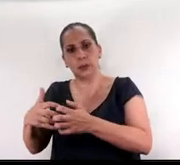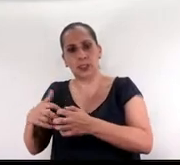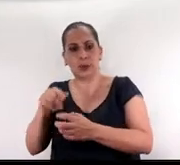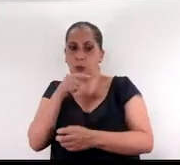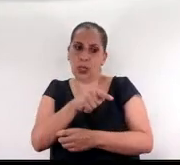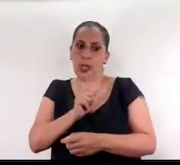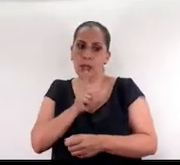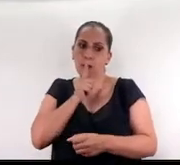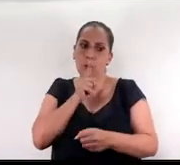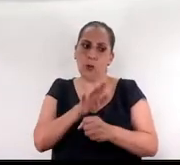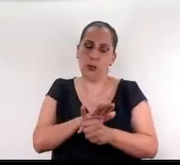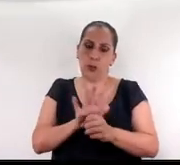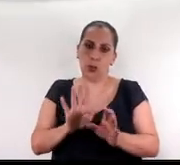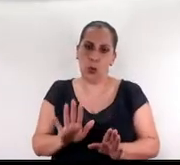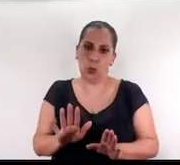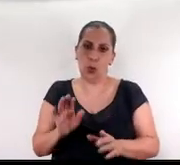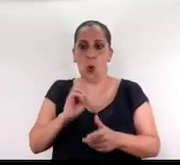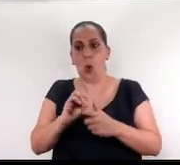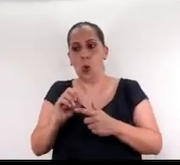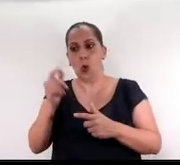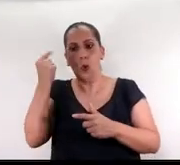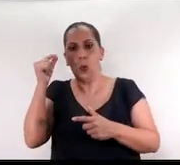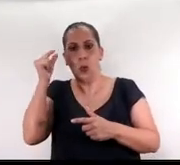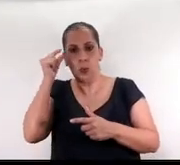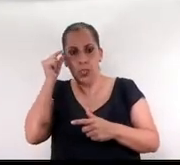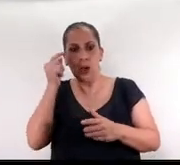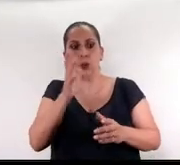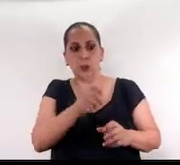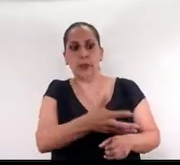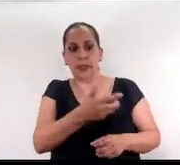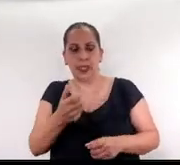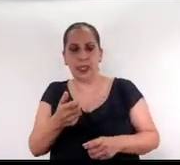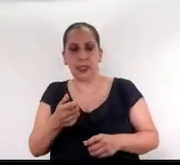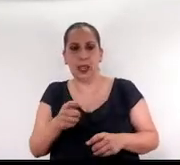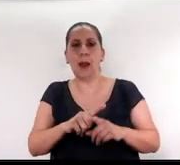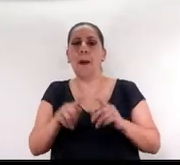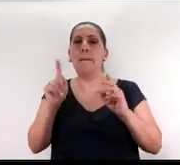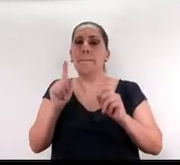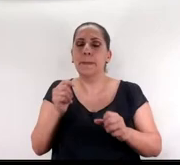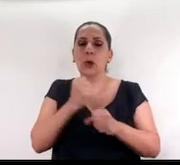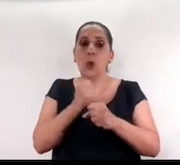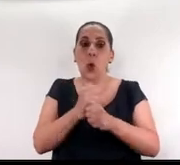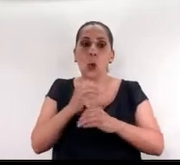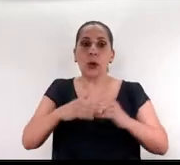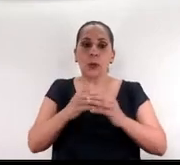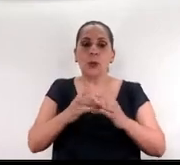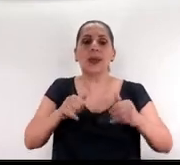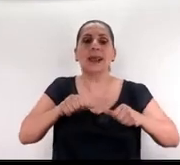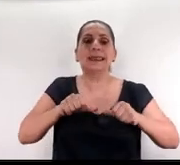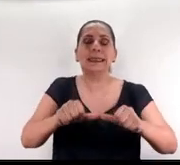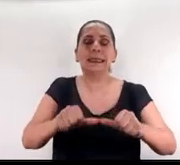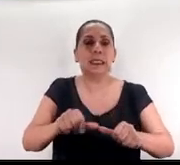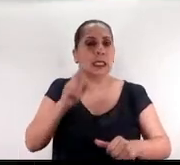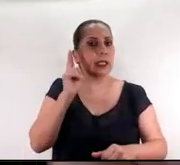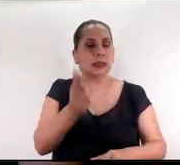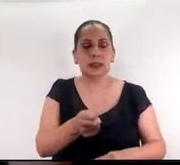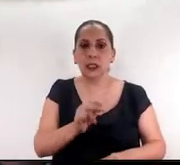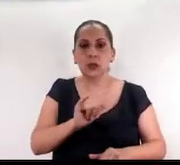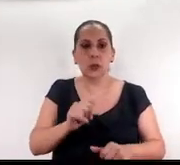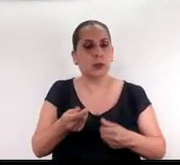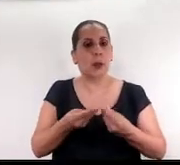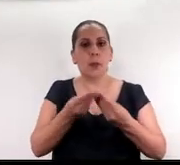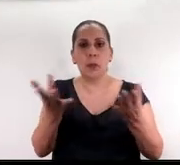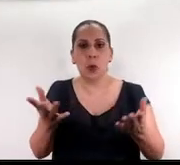cumplió la empresa A, y o el gobierno que lo pueda quitar, pero la obra pública, sigue siendo